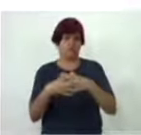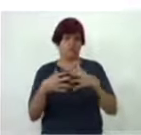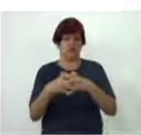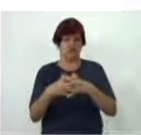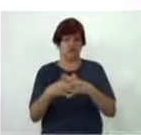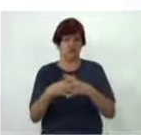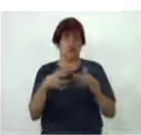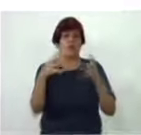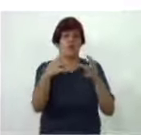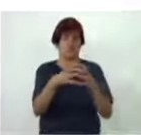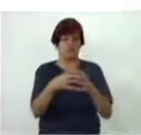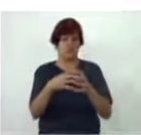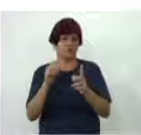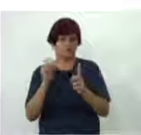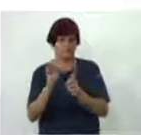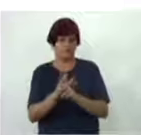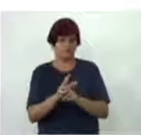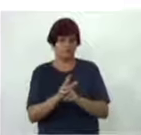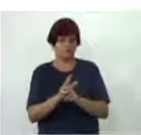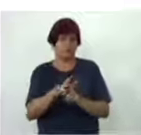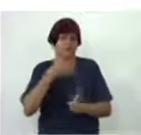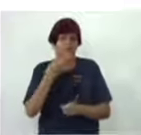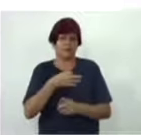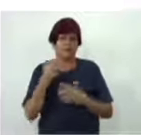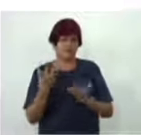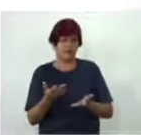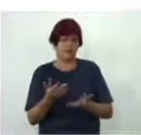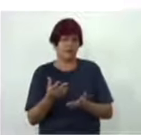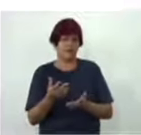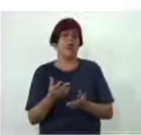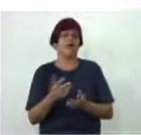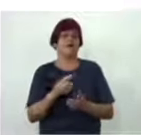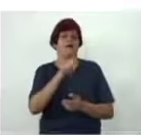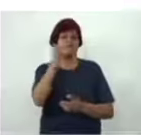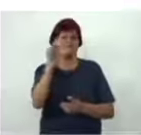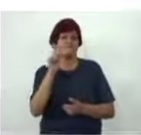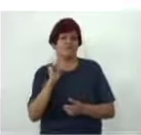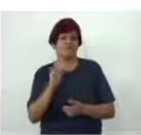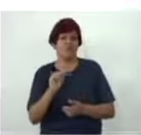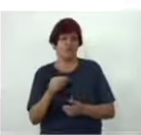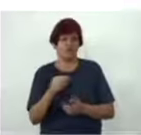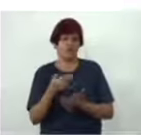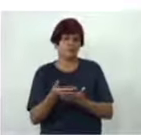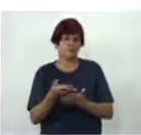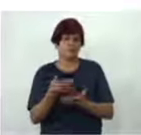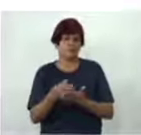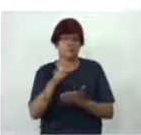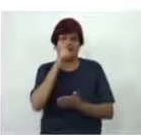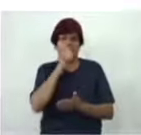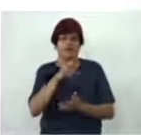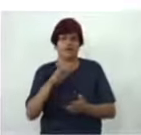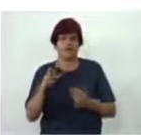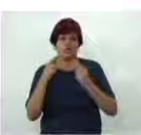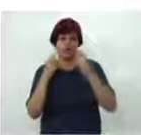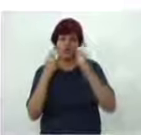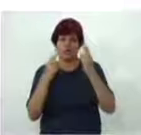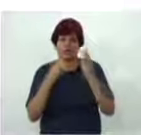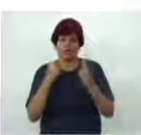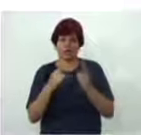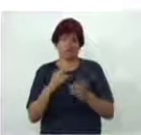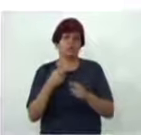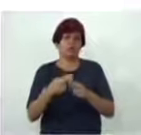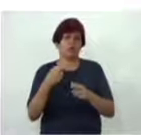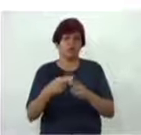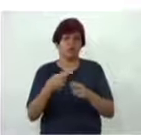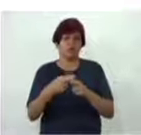el conjunto inicial. ¿Qué van a fundamentar ustedes ahí? Que a través del sistema de preguntas se le propicia al niño que reconozcan y denominen